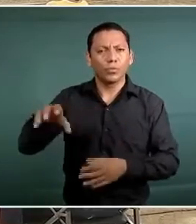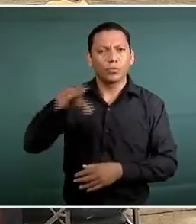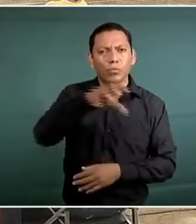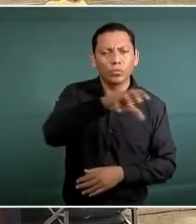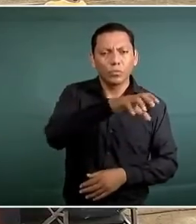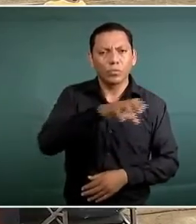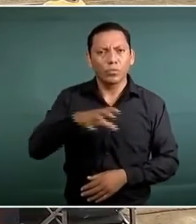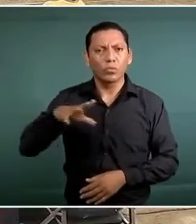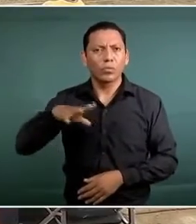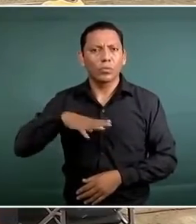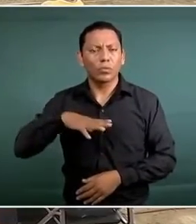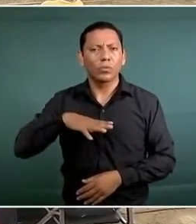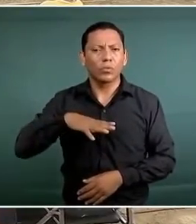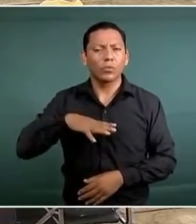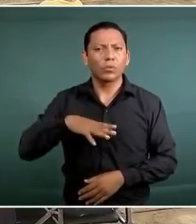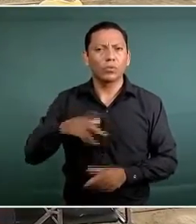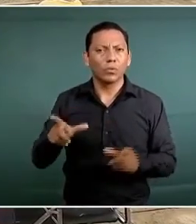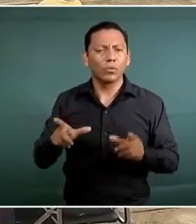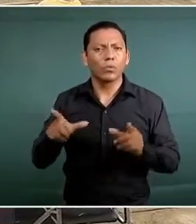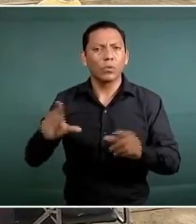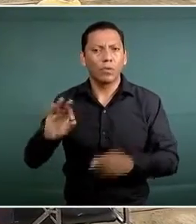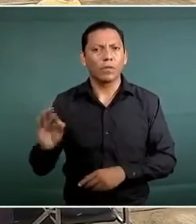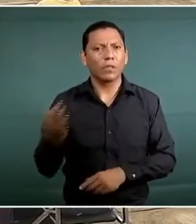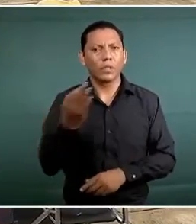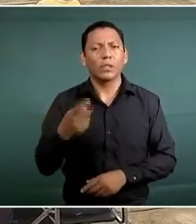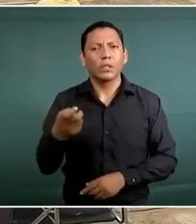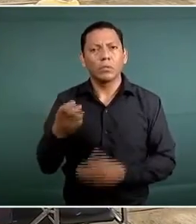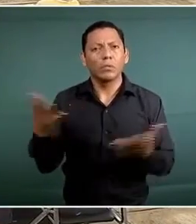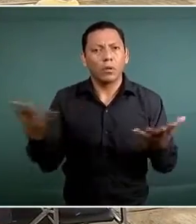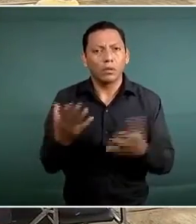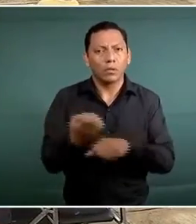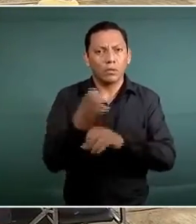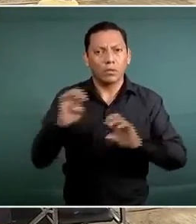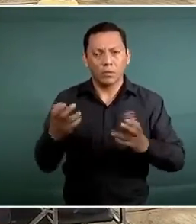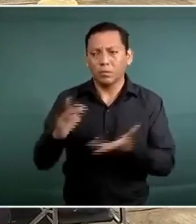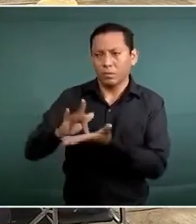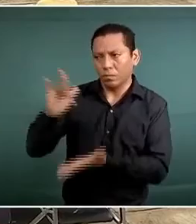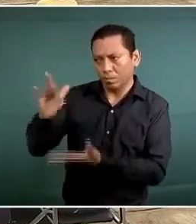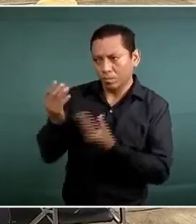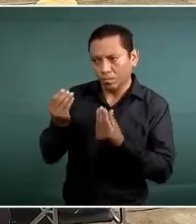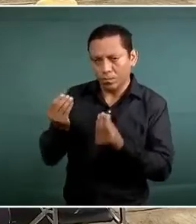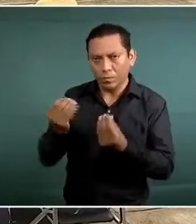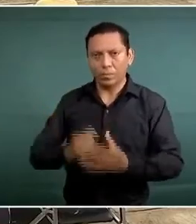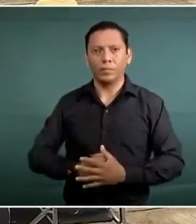parte de las Fuerzas Federales, es lo que se ha realizado aquí en el Estado. Muchas gracias.